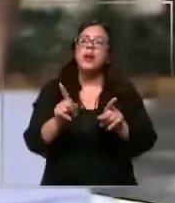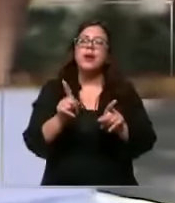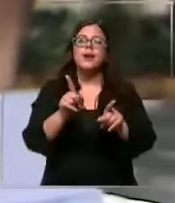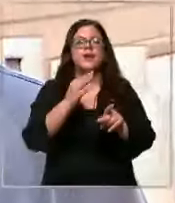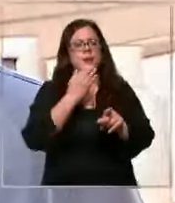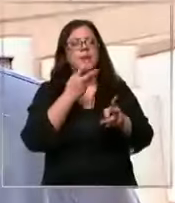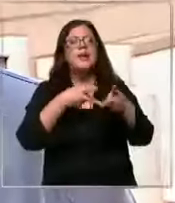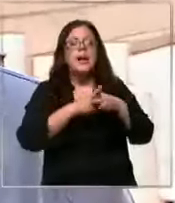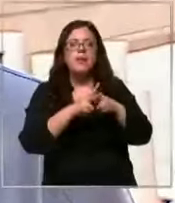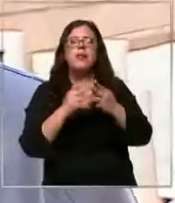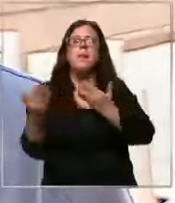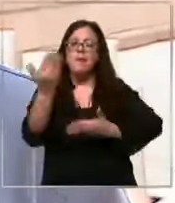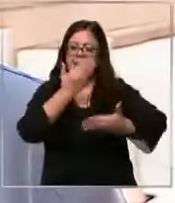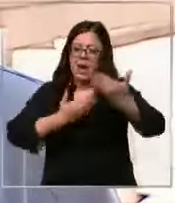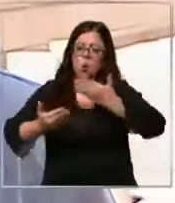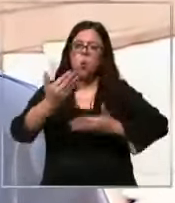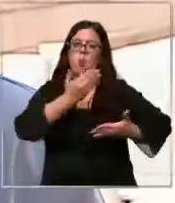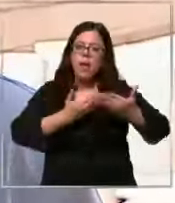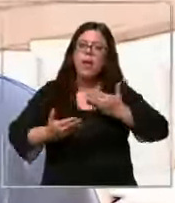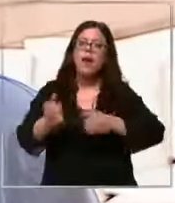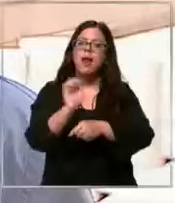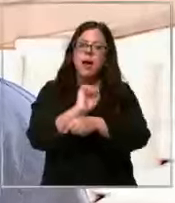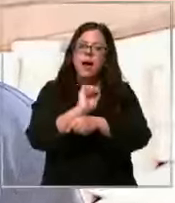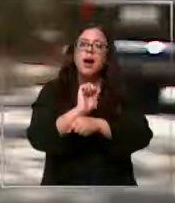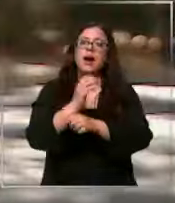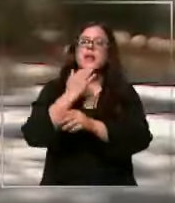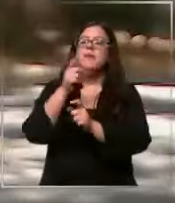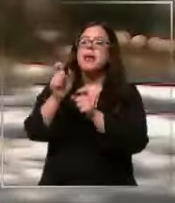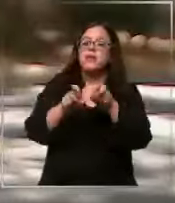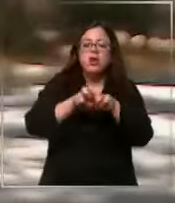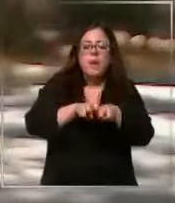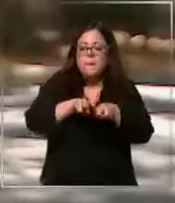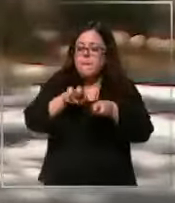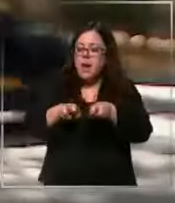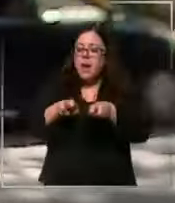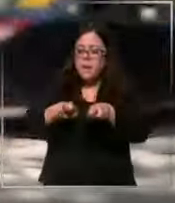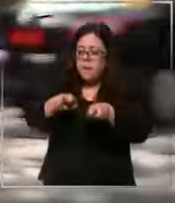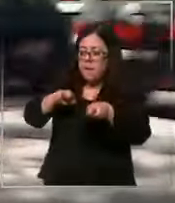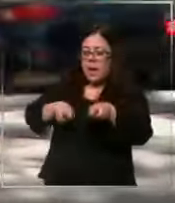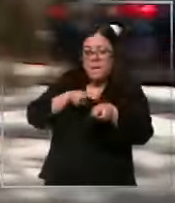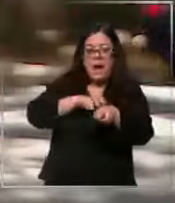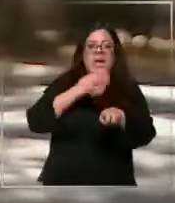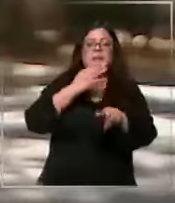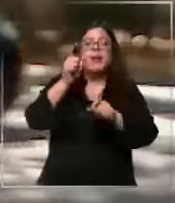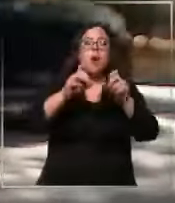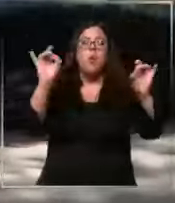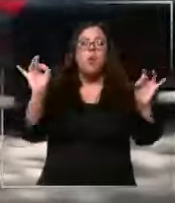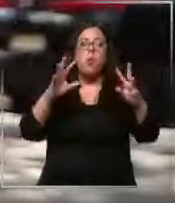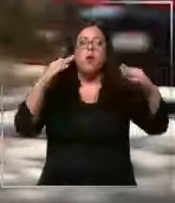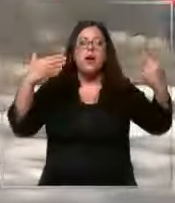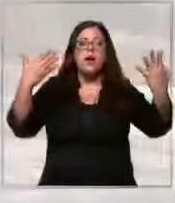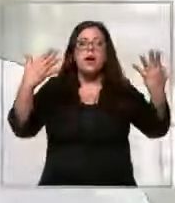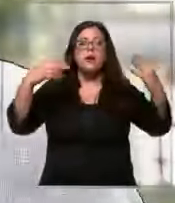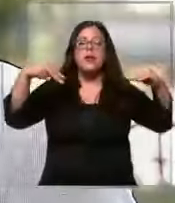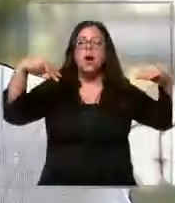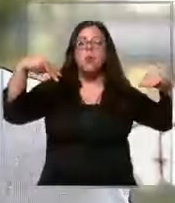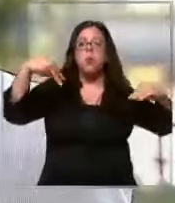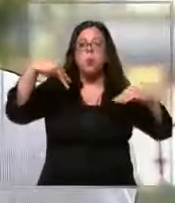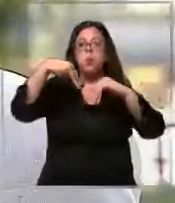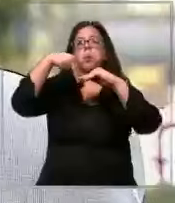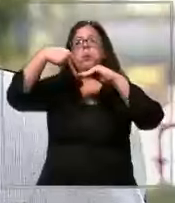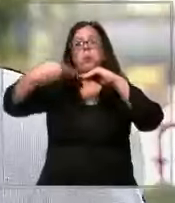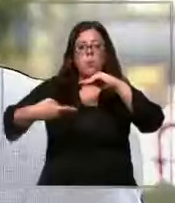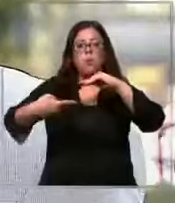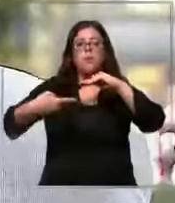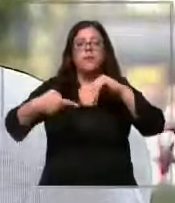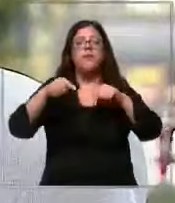para protegernos a nosotros, los conductores, a los pasajeros de nuestro auto y también a los peatones que pueden verse involucrados en un accidente de tránsito. Es el más